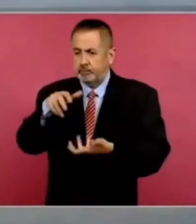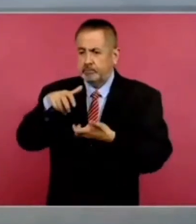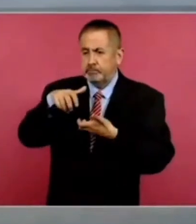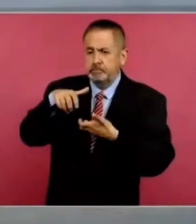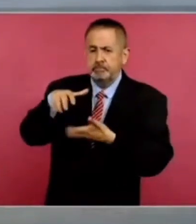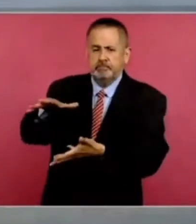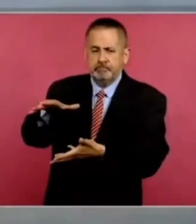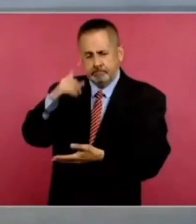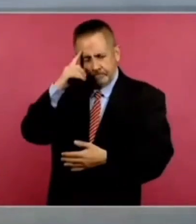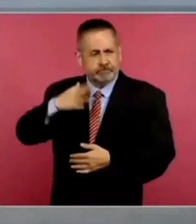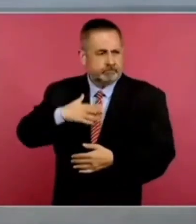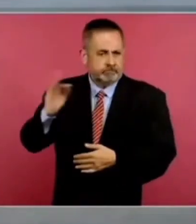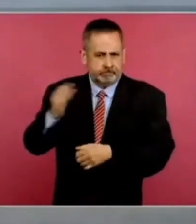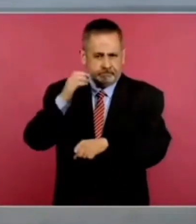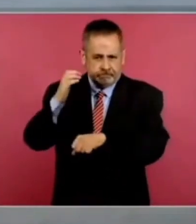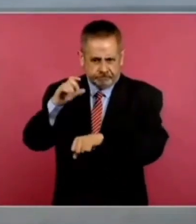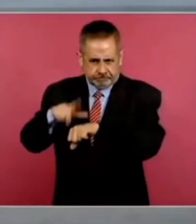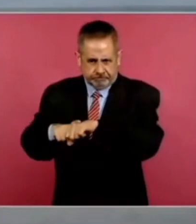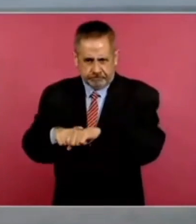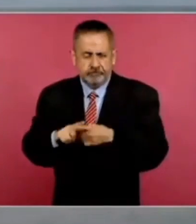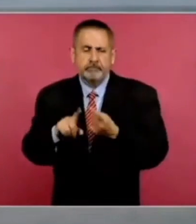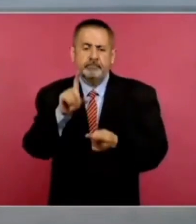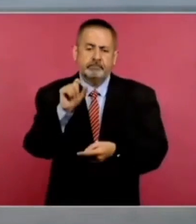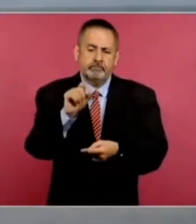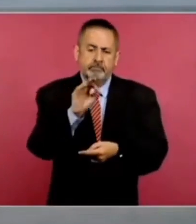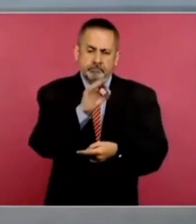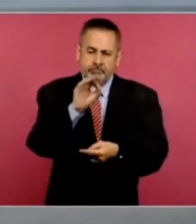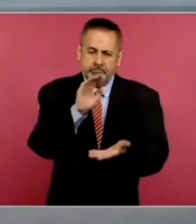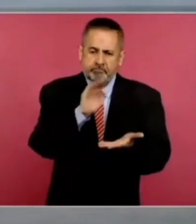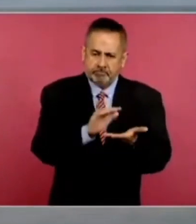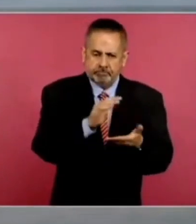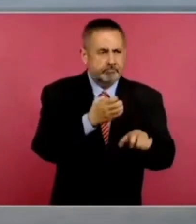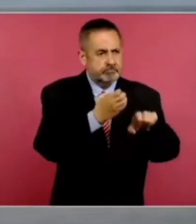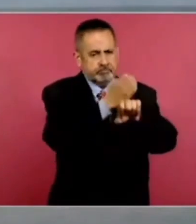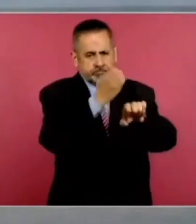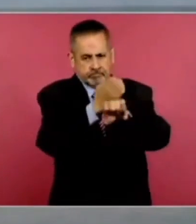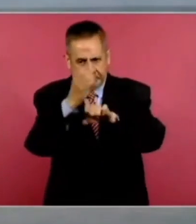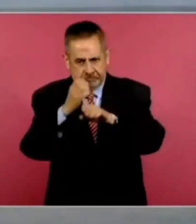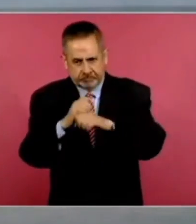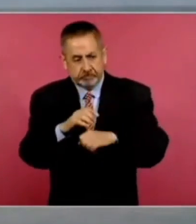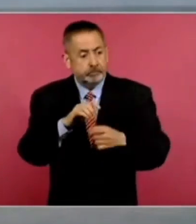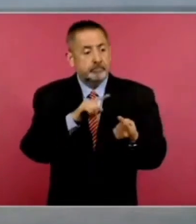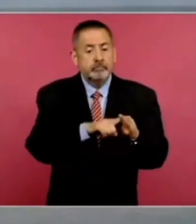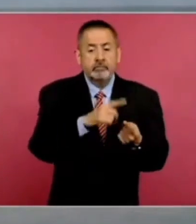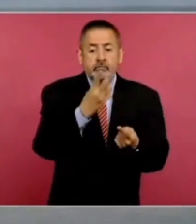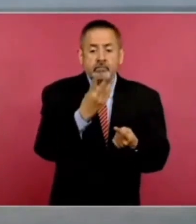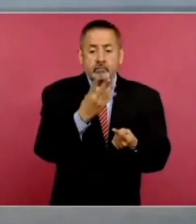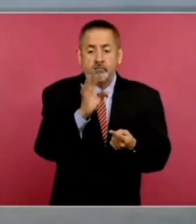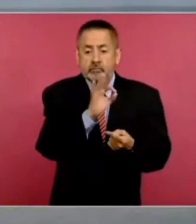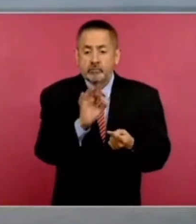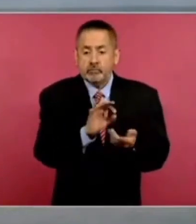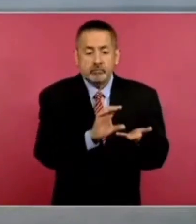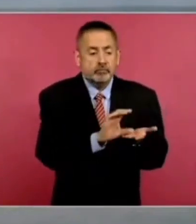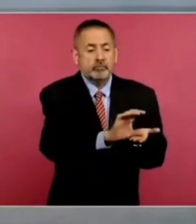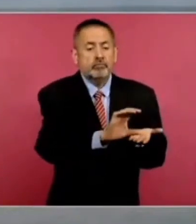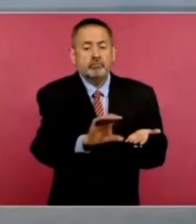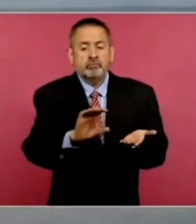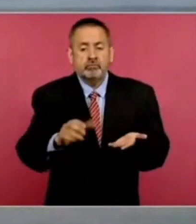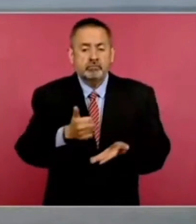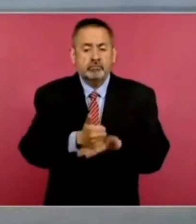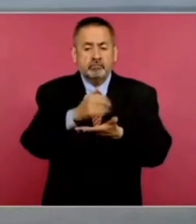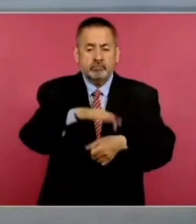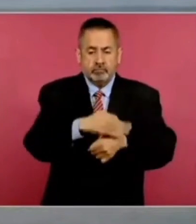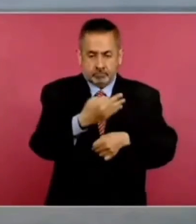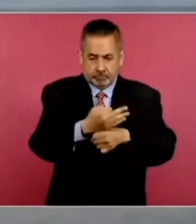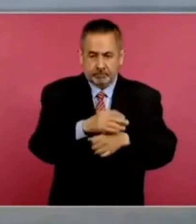a la Federación y 20% a los estados, de cuyo total solo 4% va a los ayuntamientos. En las últimas sesiones de